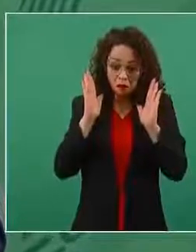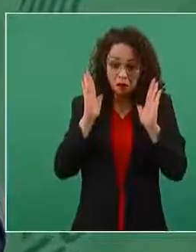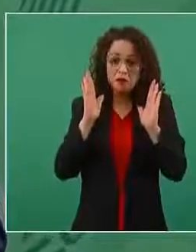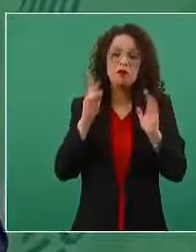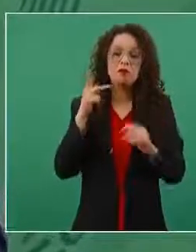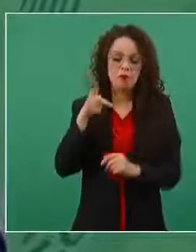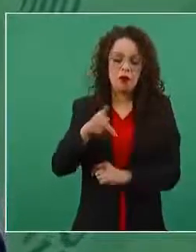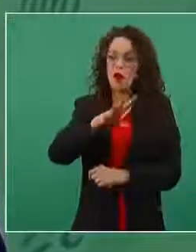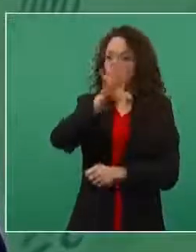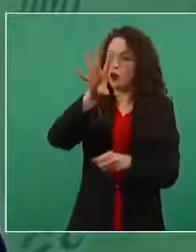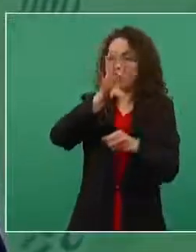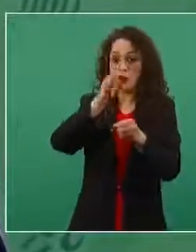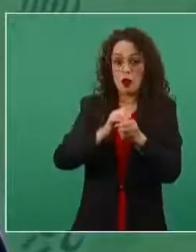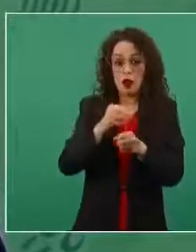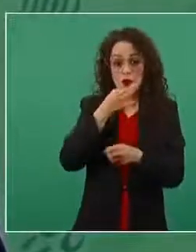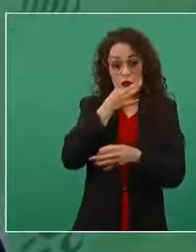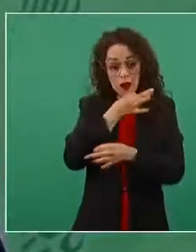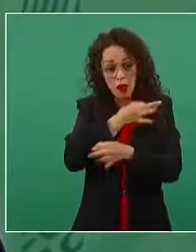creen todo.